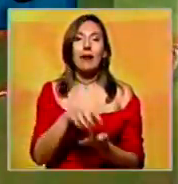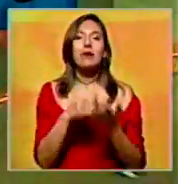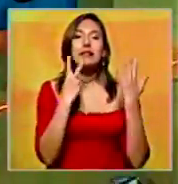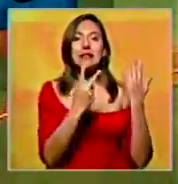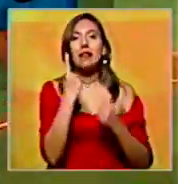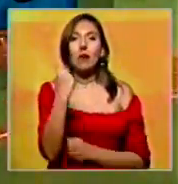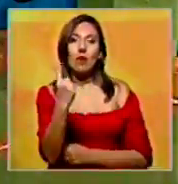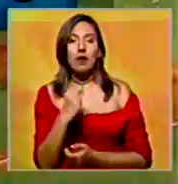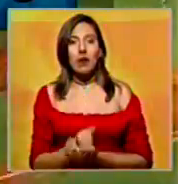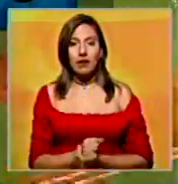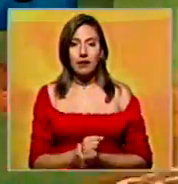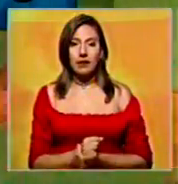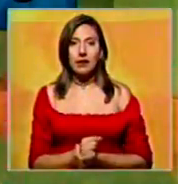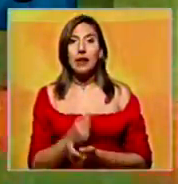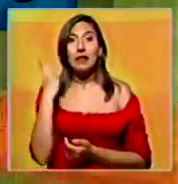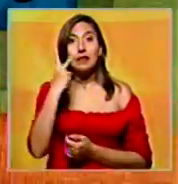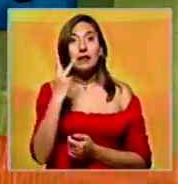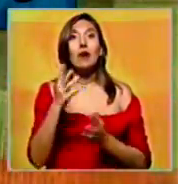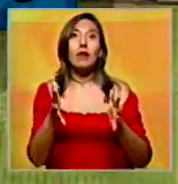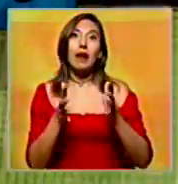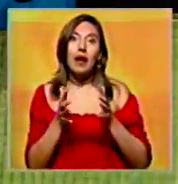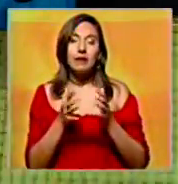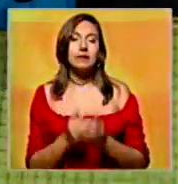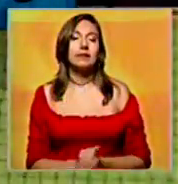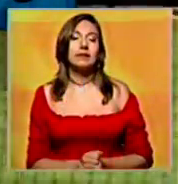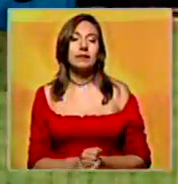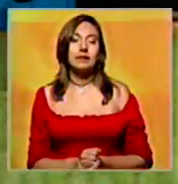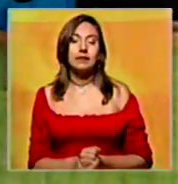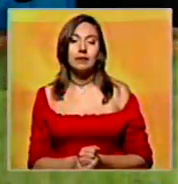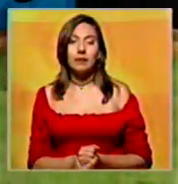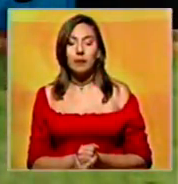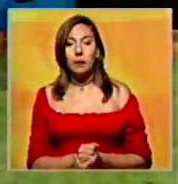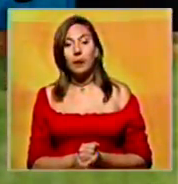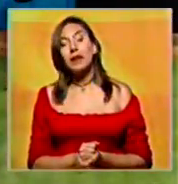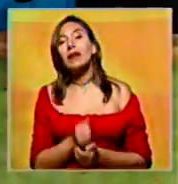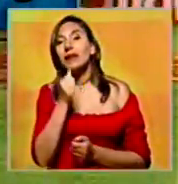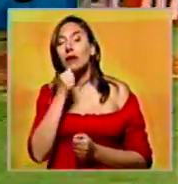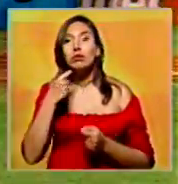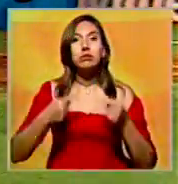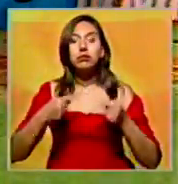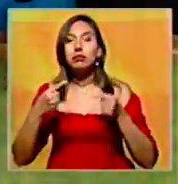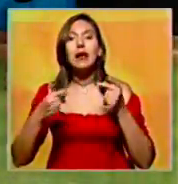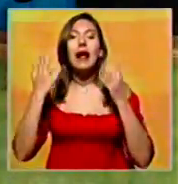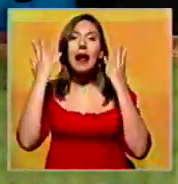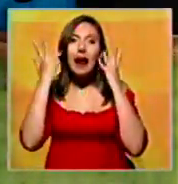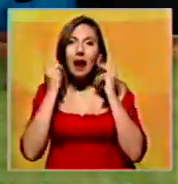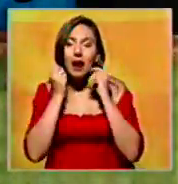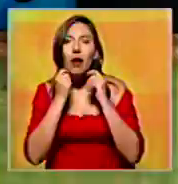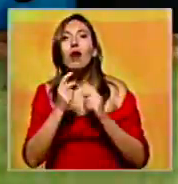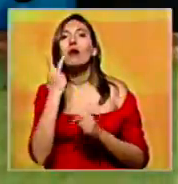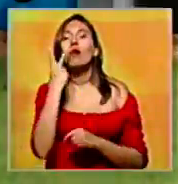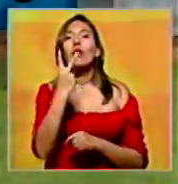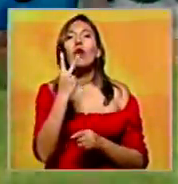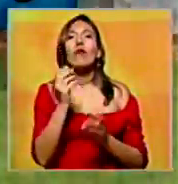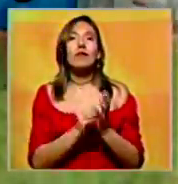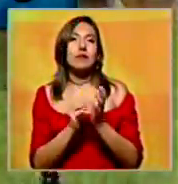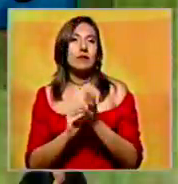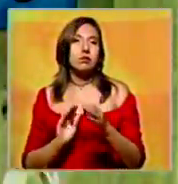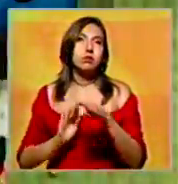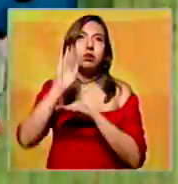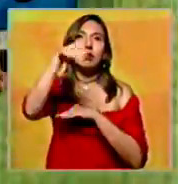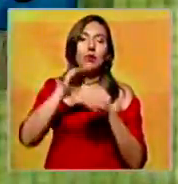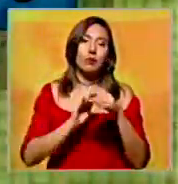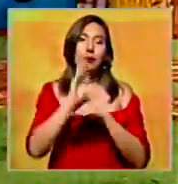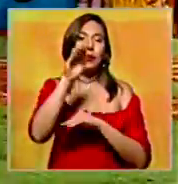7-1 para lograr su segunda victoria en fila. Jesús Aguilar y Ramón Cabrera comandaron la ofensiva melenuda con 1 jonrón cada uno. El juego entre Cardenales